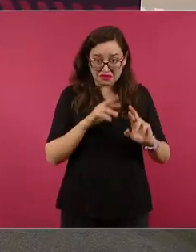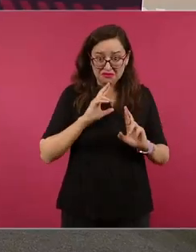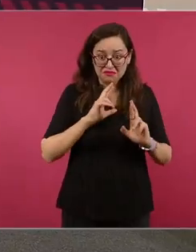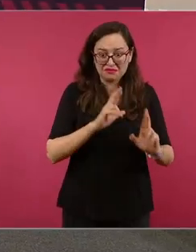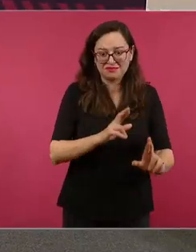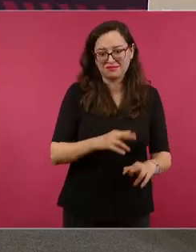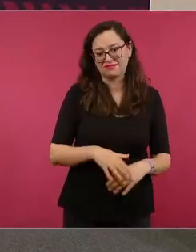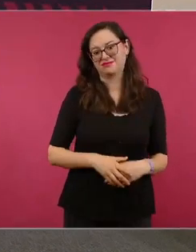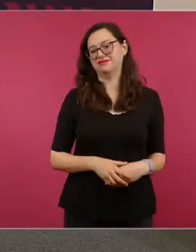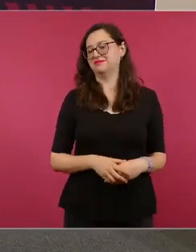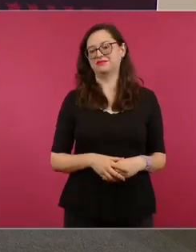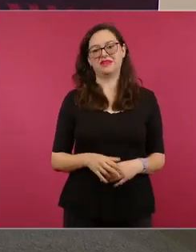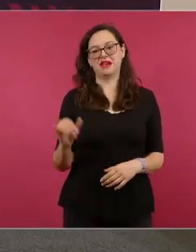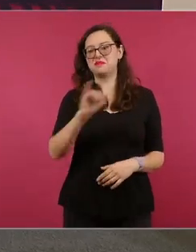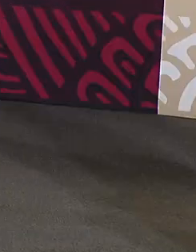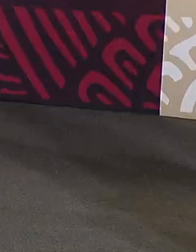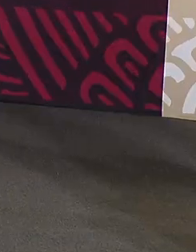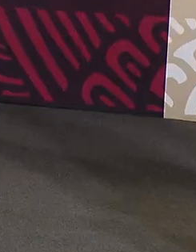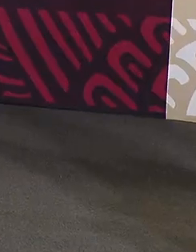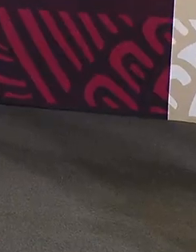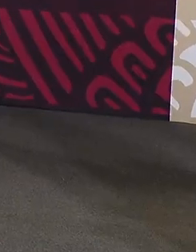ante los medios.